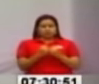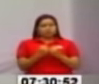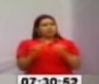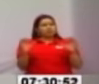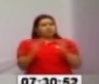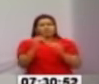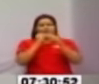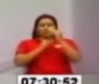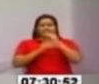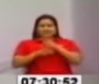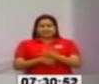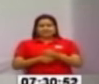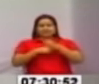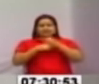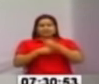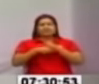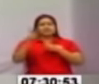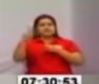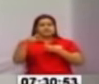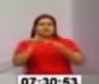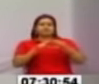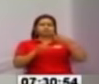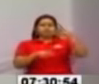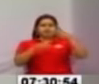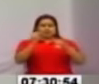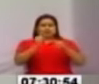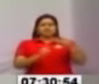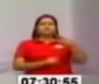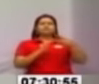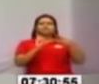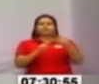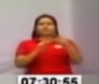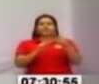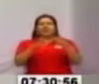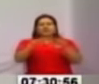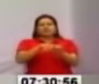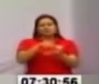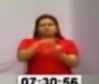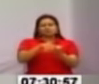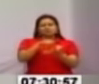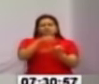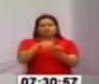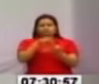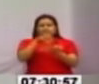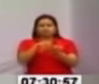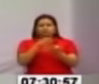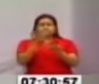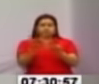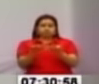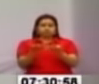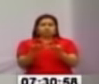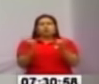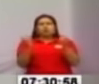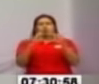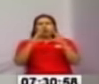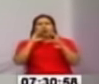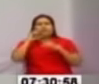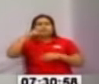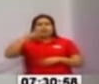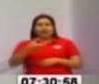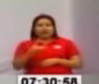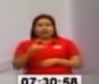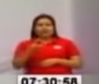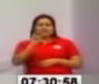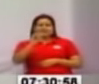nutrirse muy bien. Necesitamos también carbohidratos, por ejemplo, cereales, necesitamos arroz, pan integral, arroz integral,